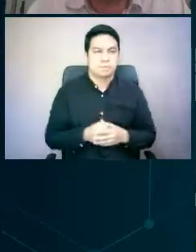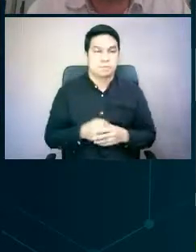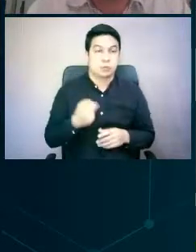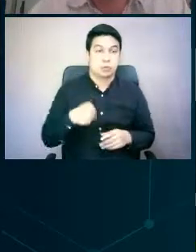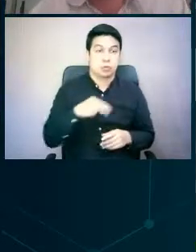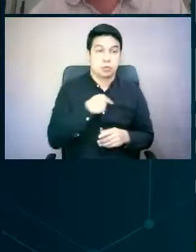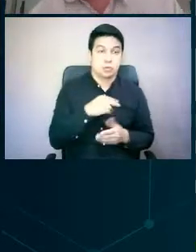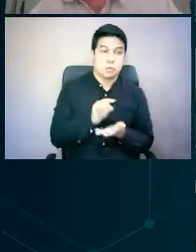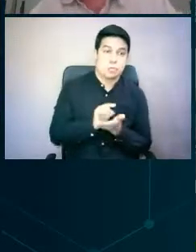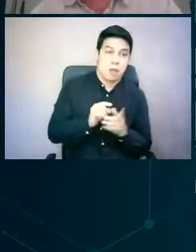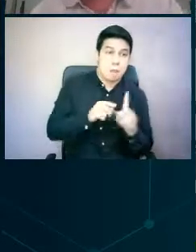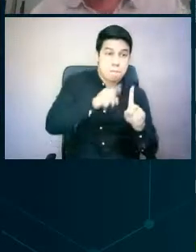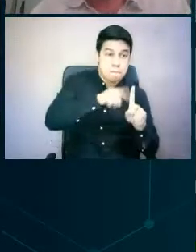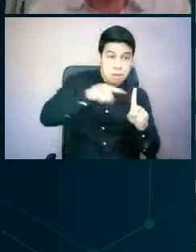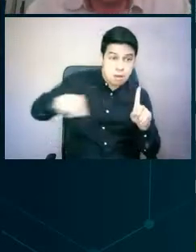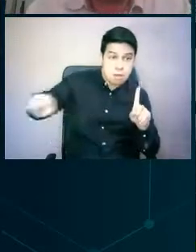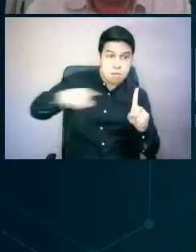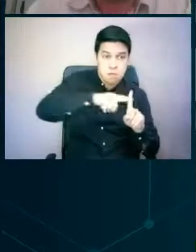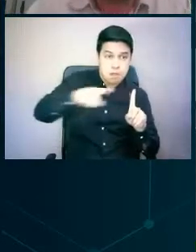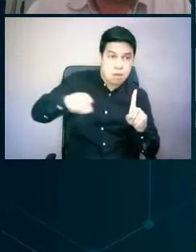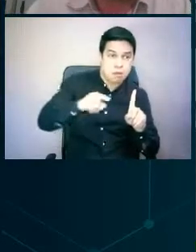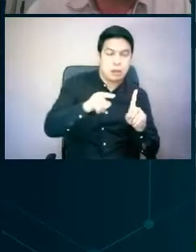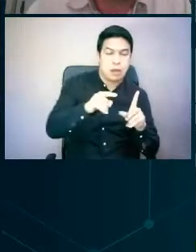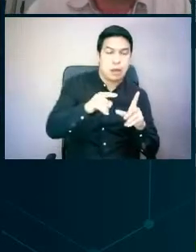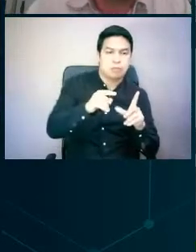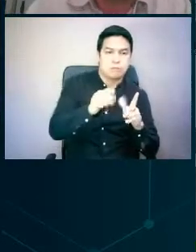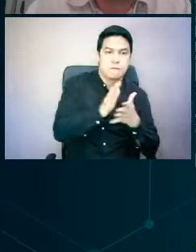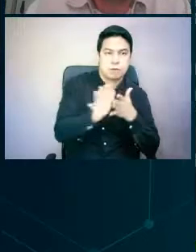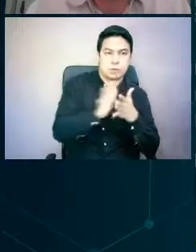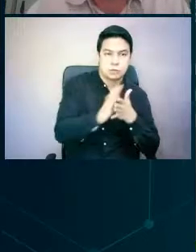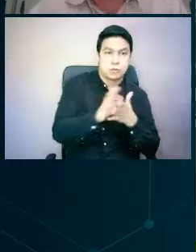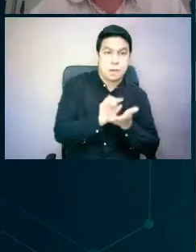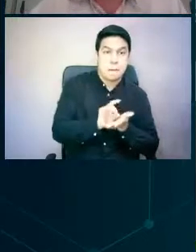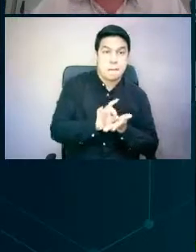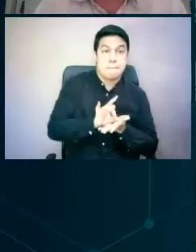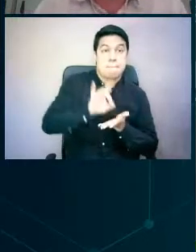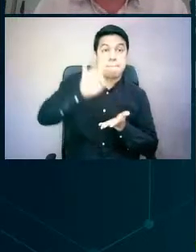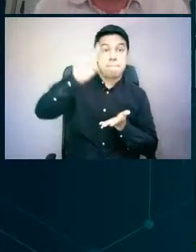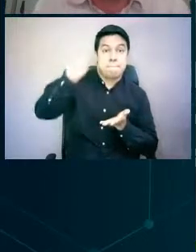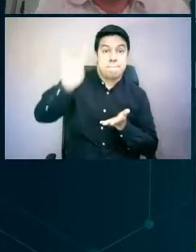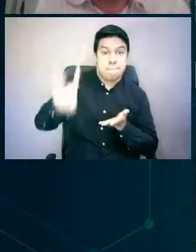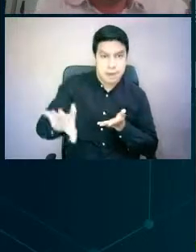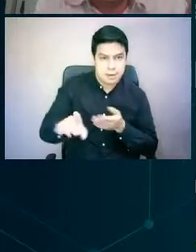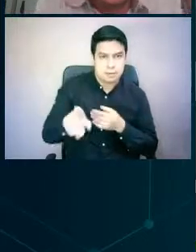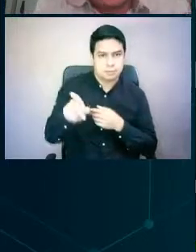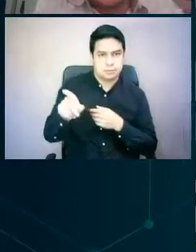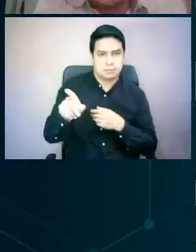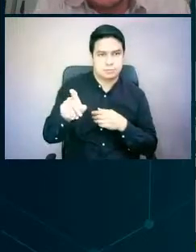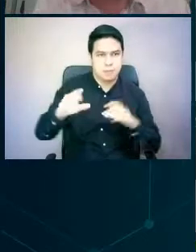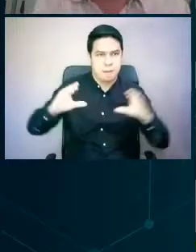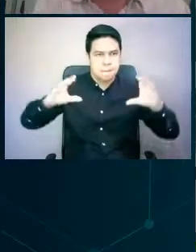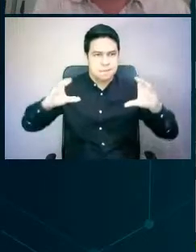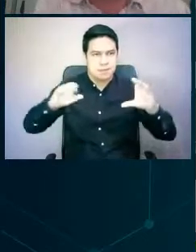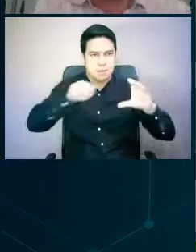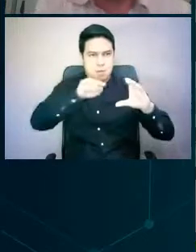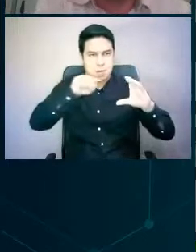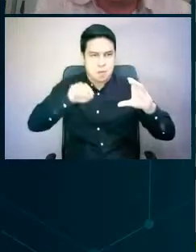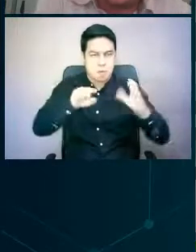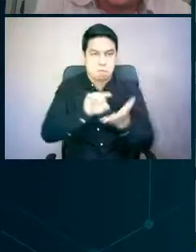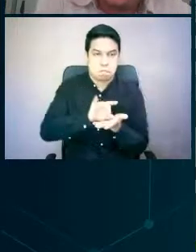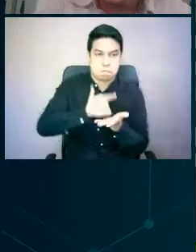a unos equipos que se denominan Omicron CMS356, que básicamente estos equipos que nos